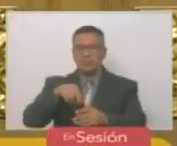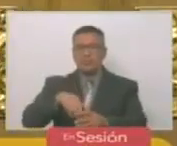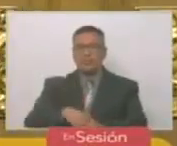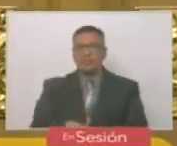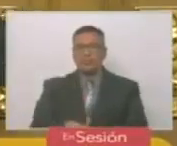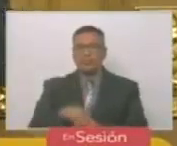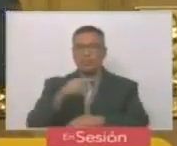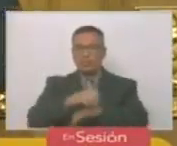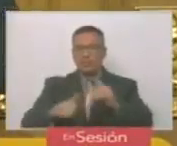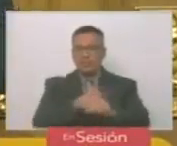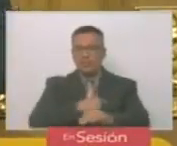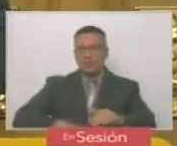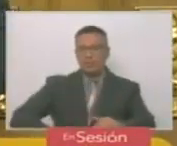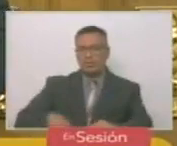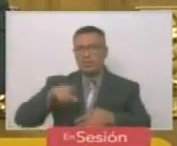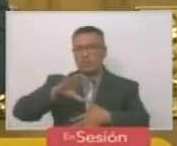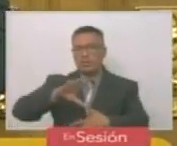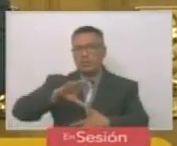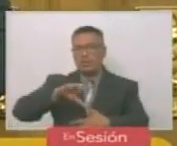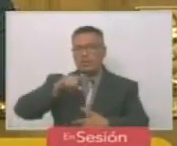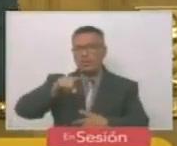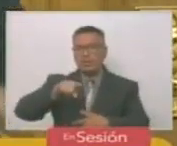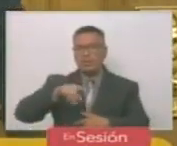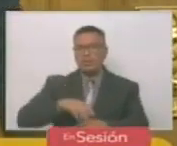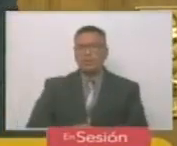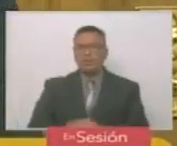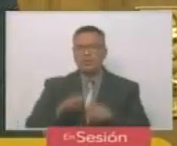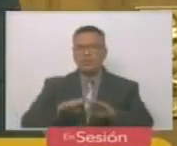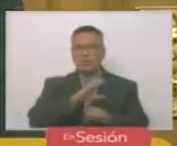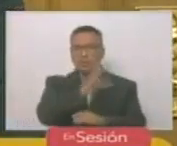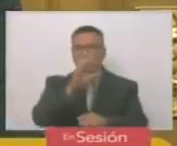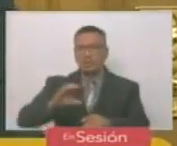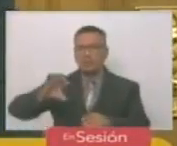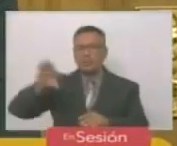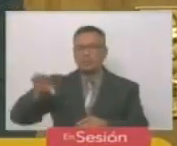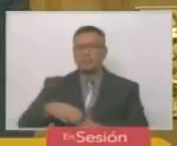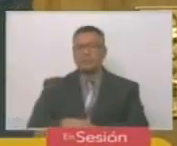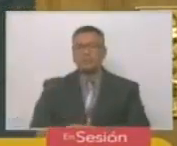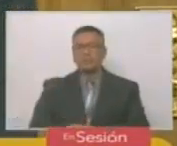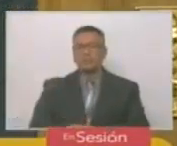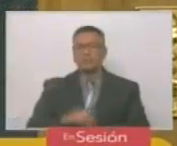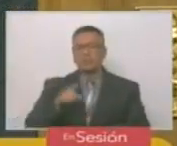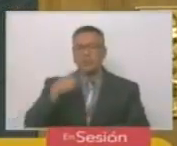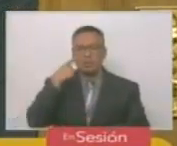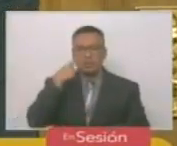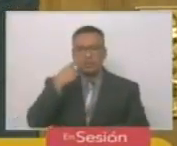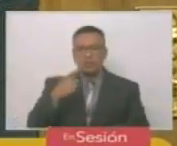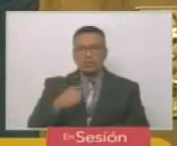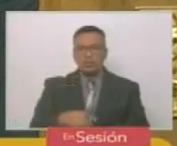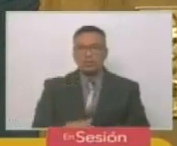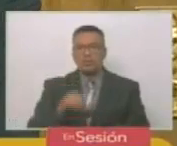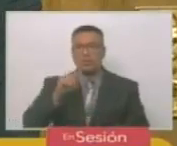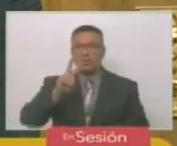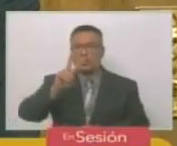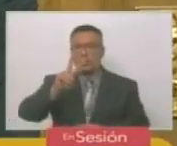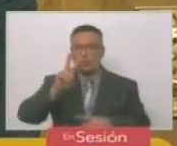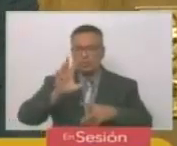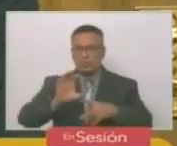como vicepresidente para América y para América Latina y el Caribe, se ponen en evidencia